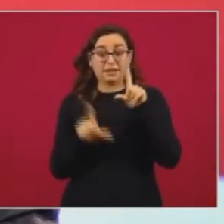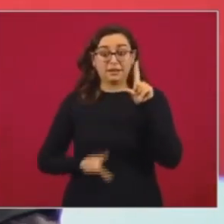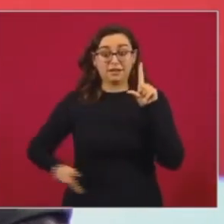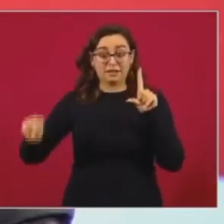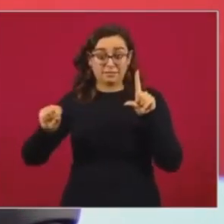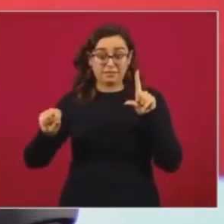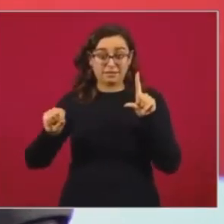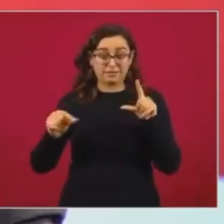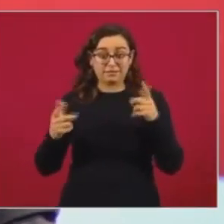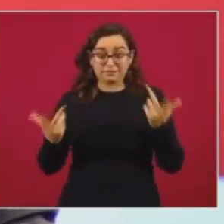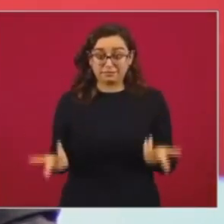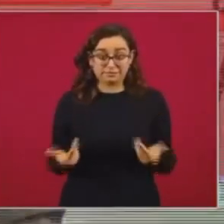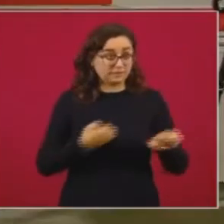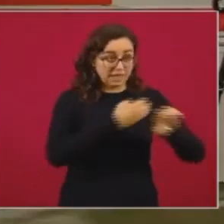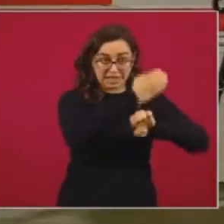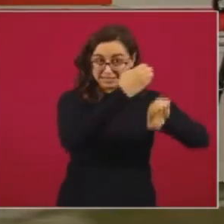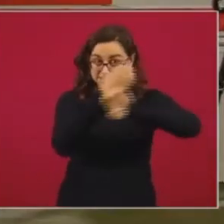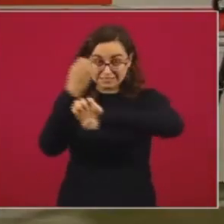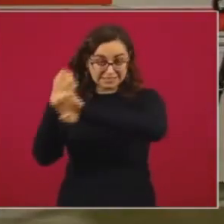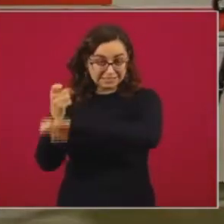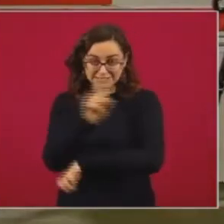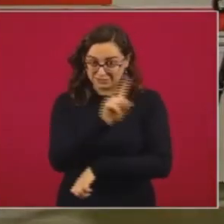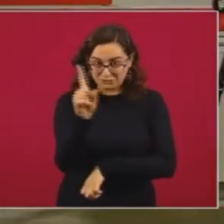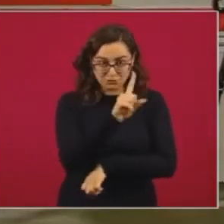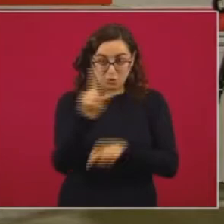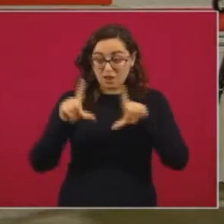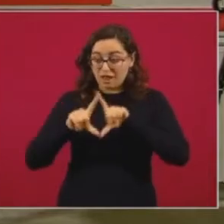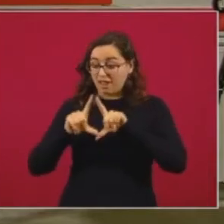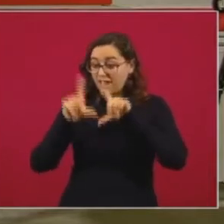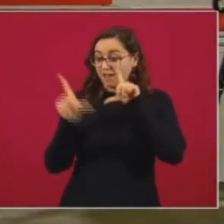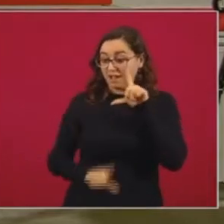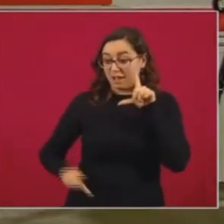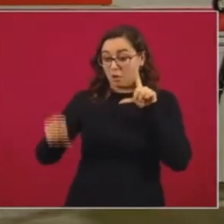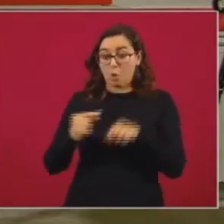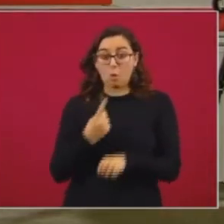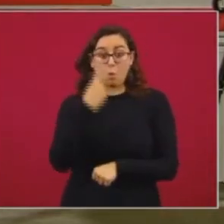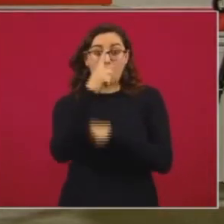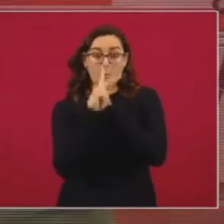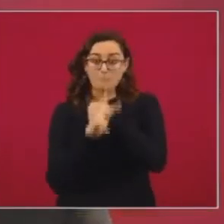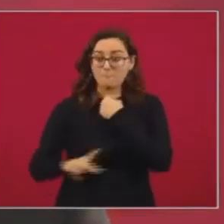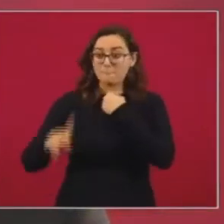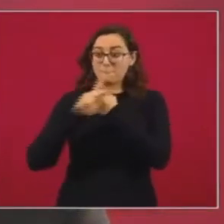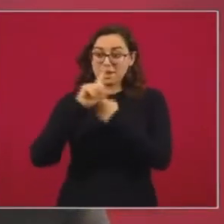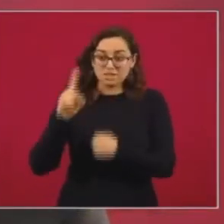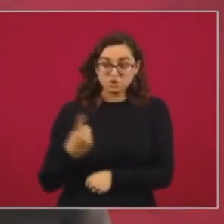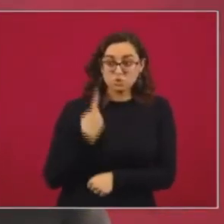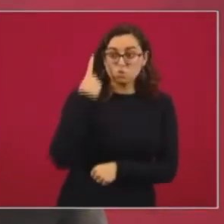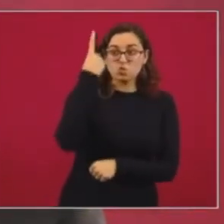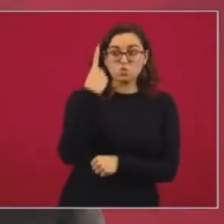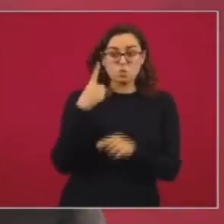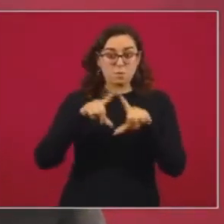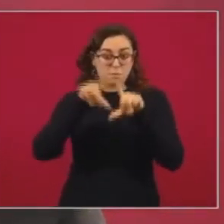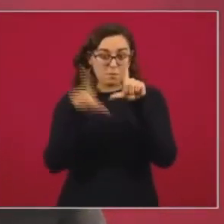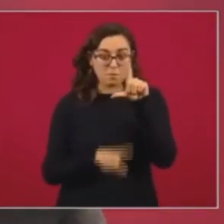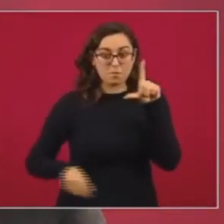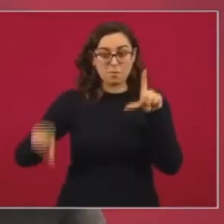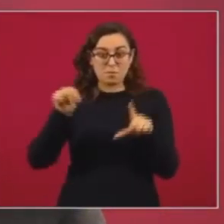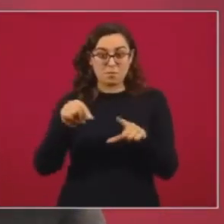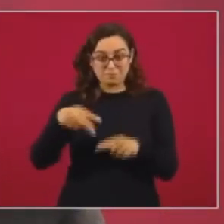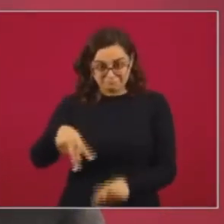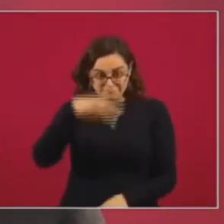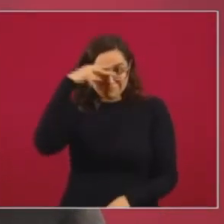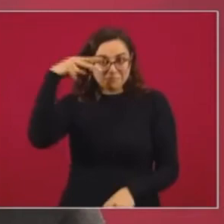Estado. Estado no me refiero a entidades federativas, es el Estado nacional. Hay un solo Estado mexicano, es en los Estados